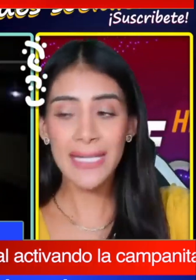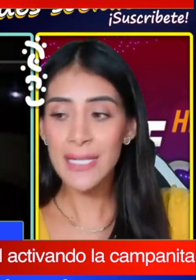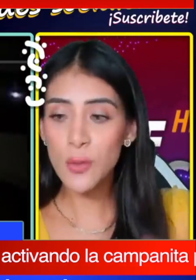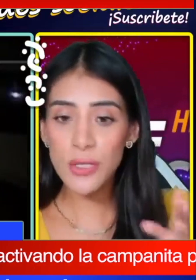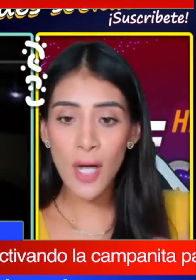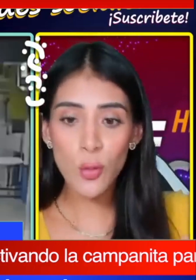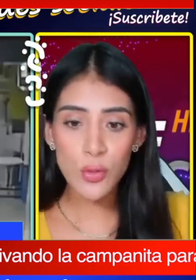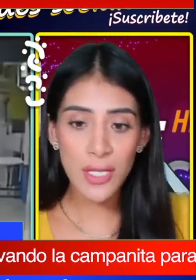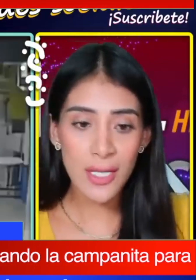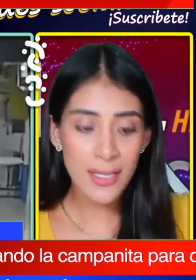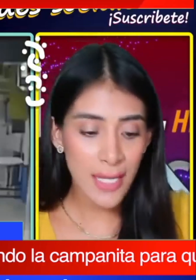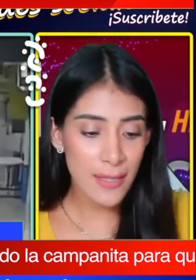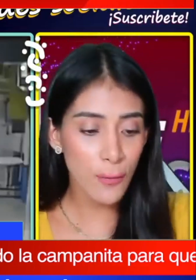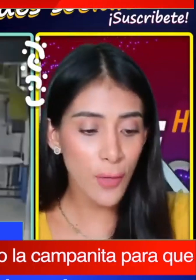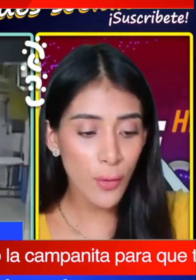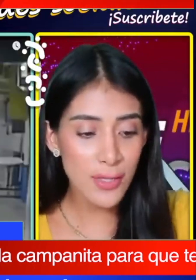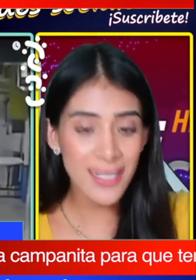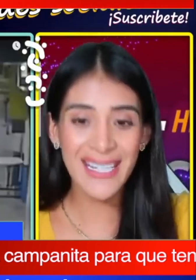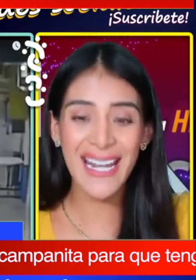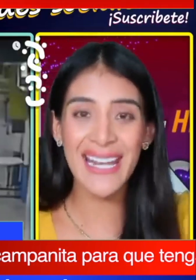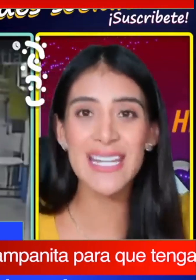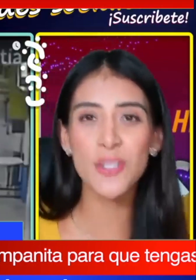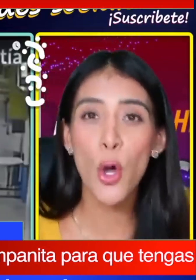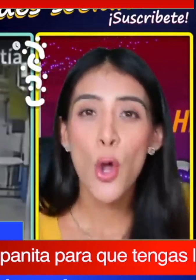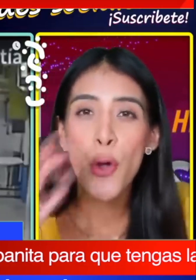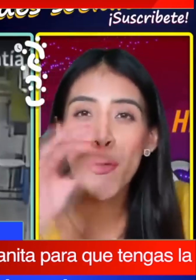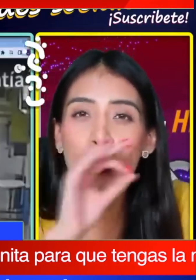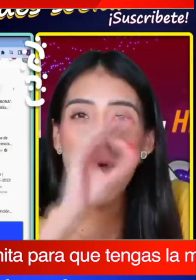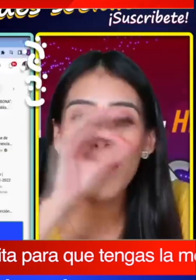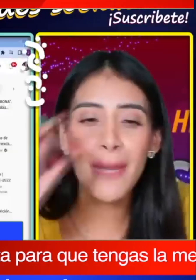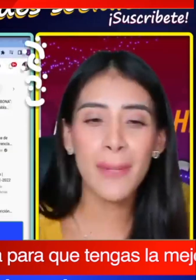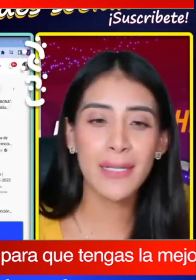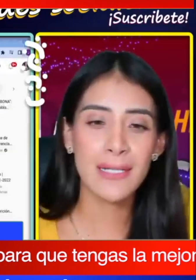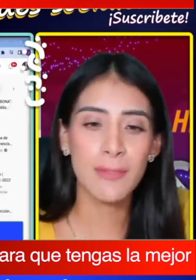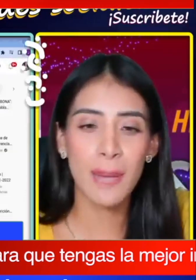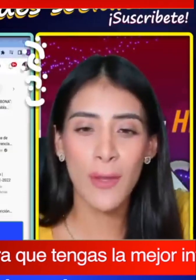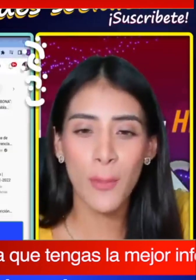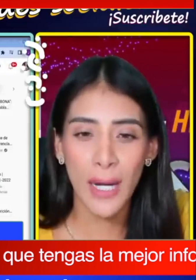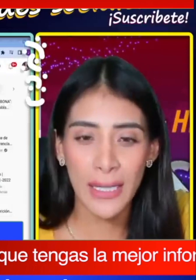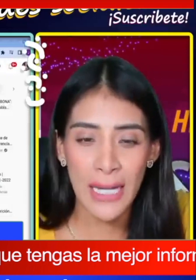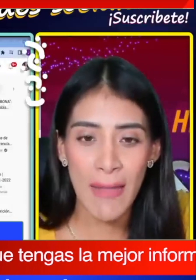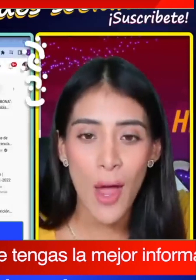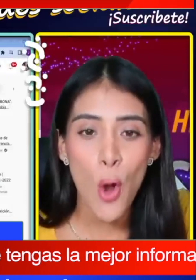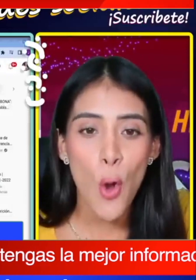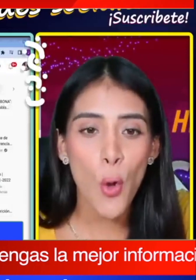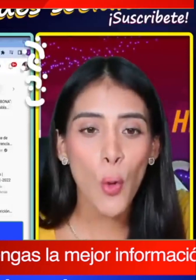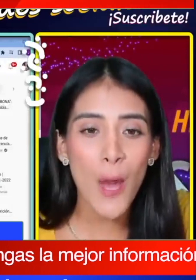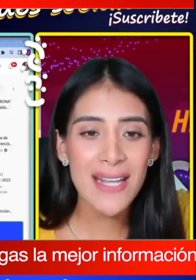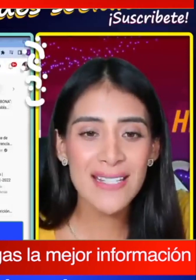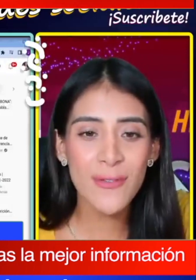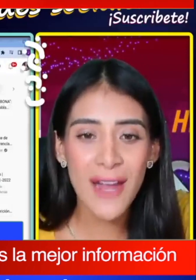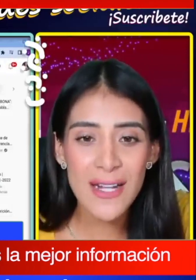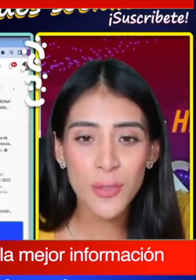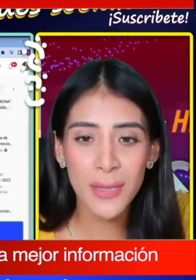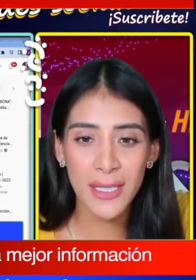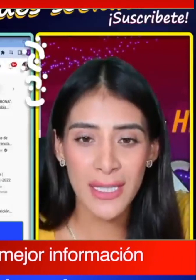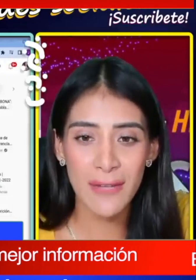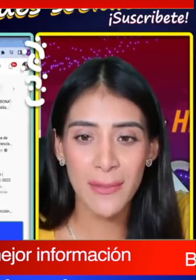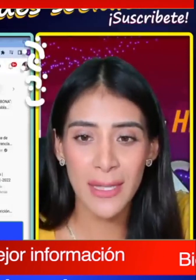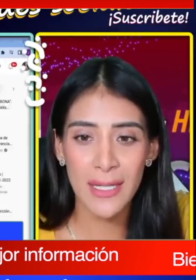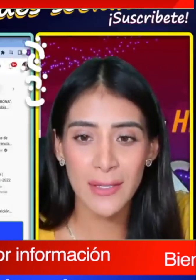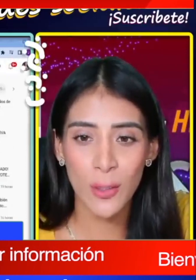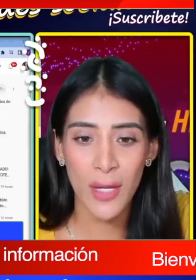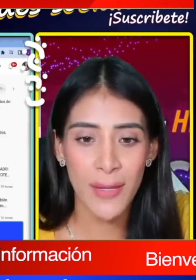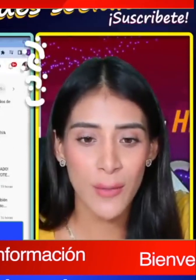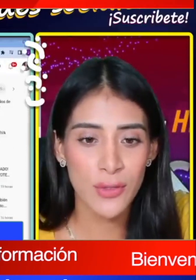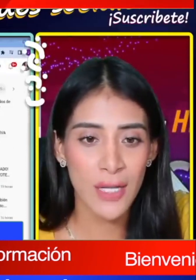Ahí escucharon ustedes que Cienfuegos dice que el ejército no habría participado para nada, lo cual es falso, mi querida